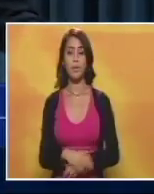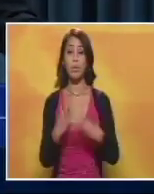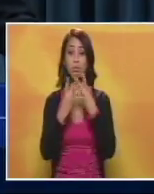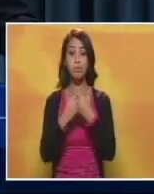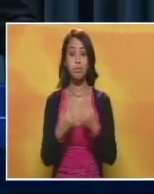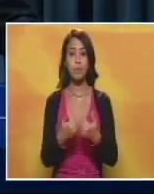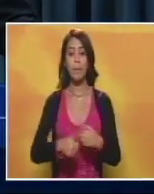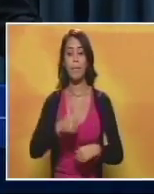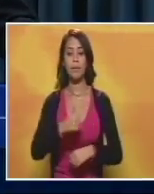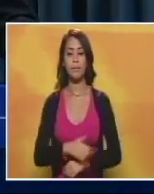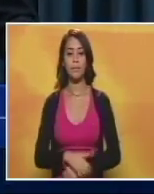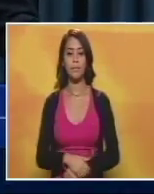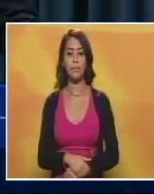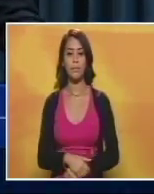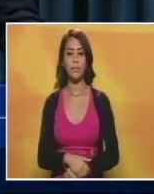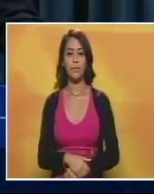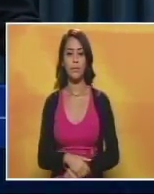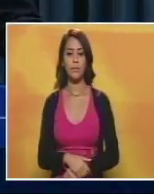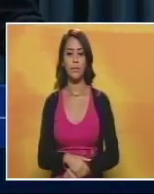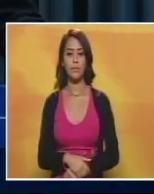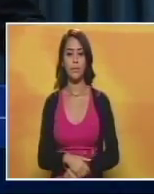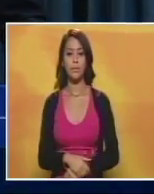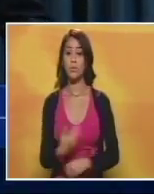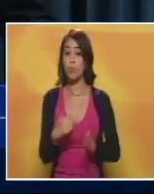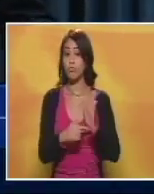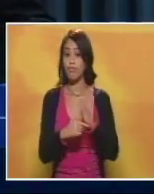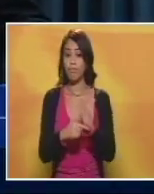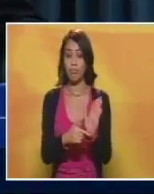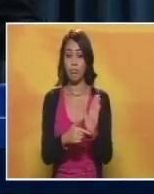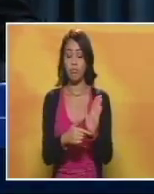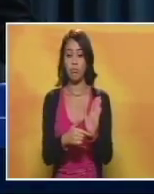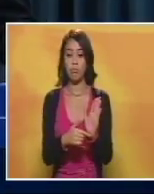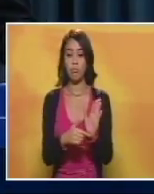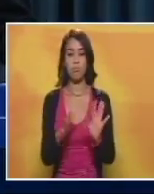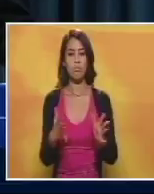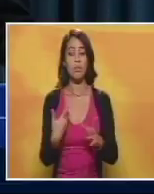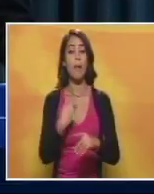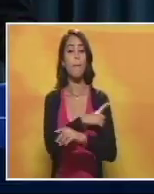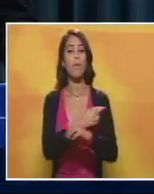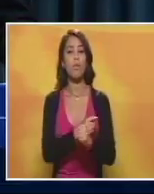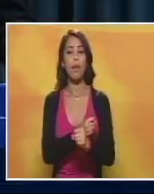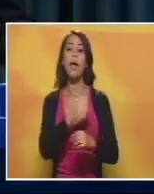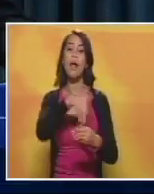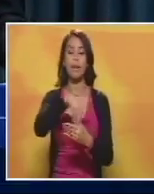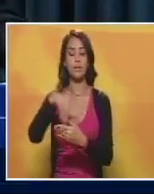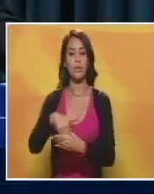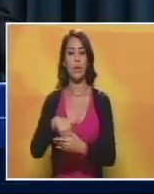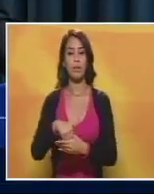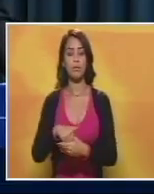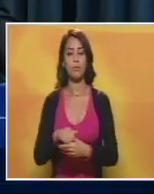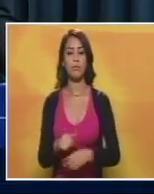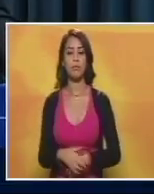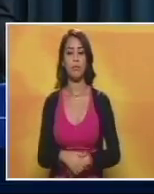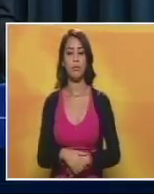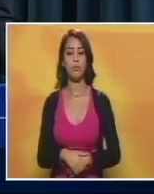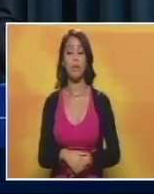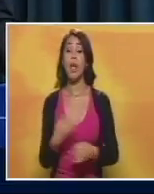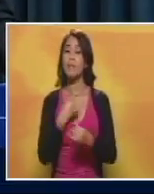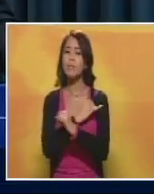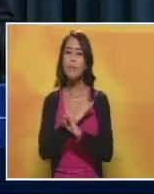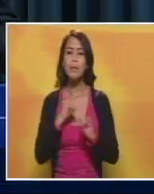democrática, la oposición en Venezuela, ha dejado claro que además nos ceñimos a lo que ha dicho el Alto Comisionado de Derechos Humanos de las